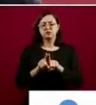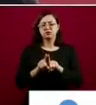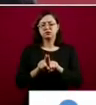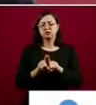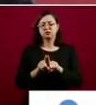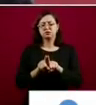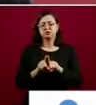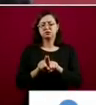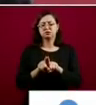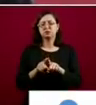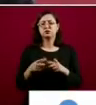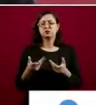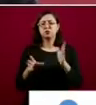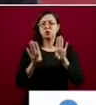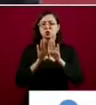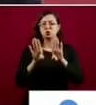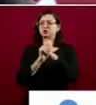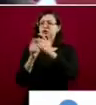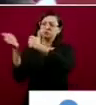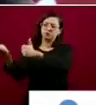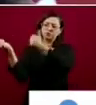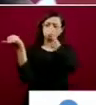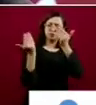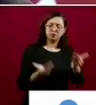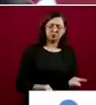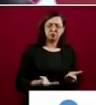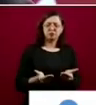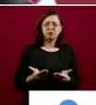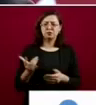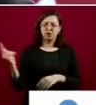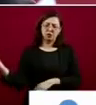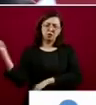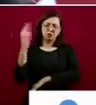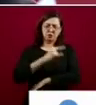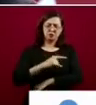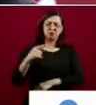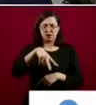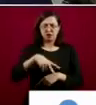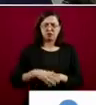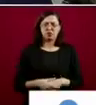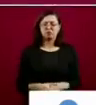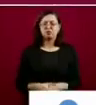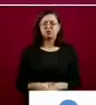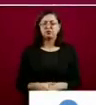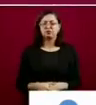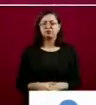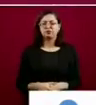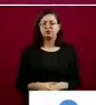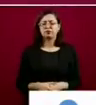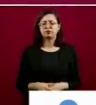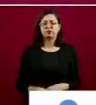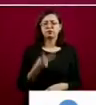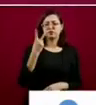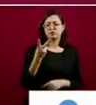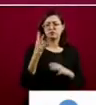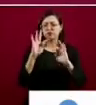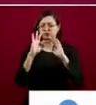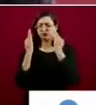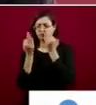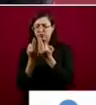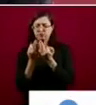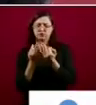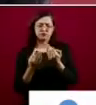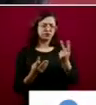de el transporte, la vía aérea para el retorno. Se están viendo las dos opciones, pero